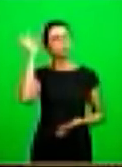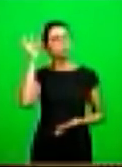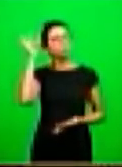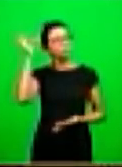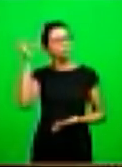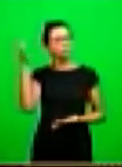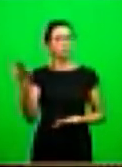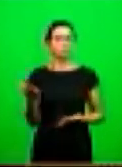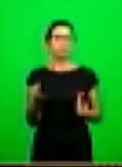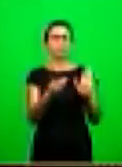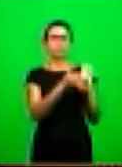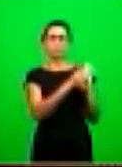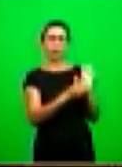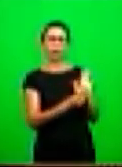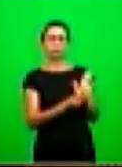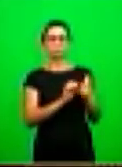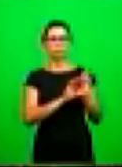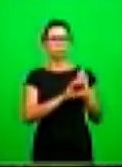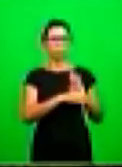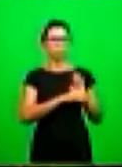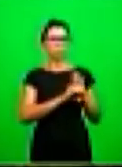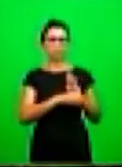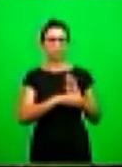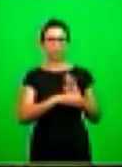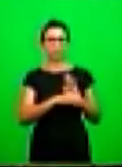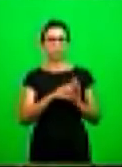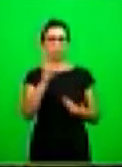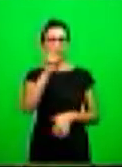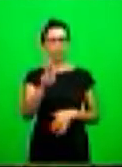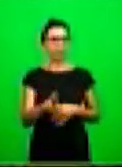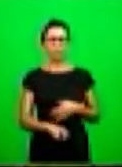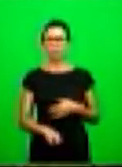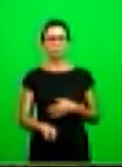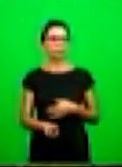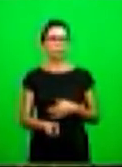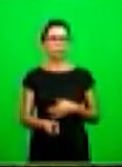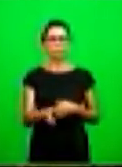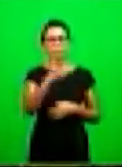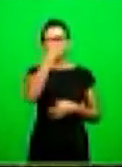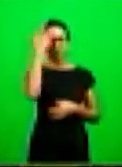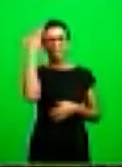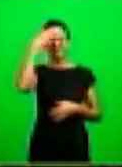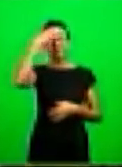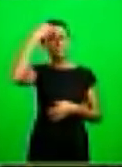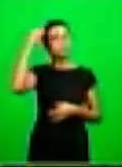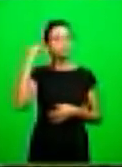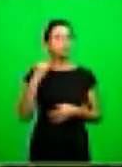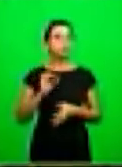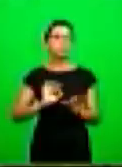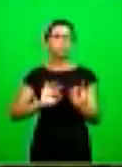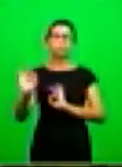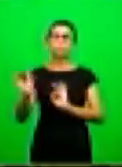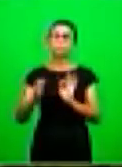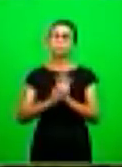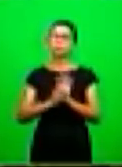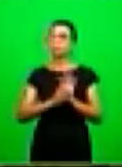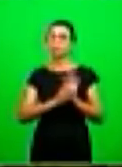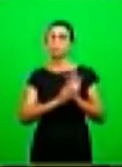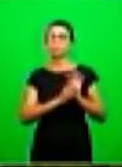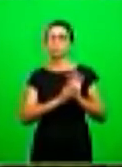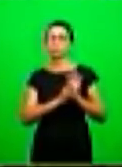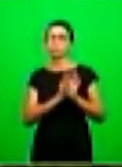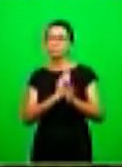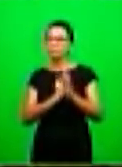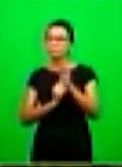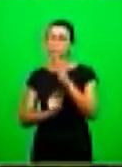escuchando a la filosofía, a dogmas, a conceptos racionales. Se olvidó que hay un proyecto que Dios estableció